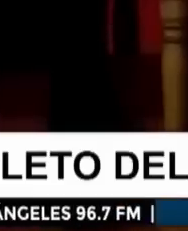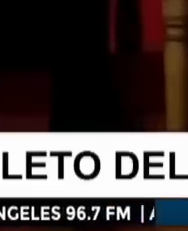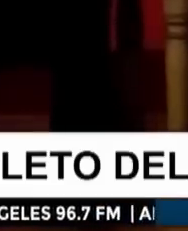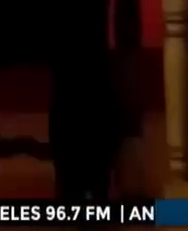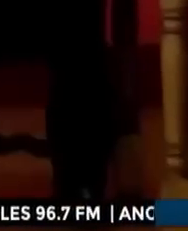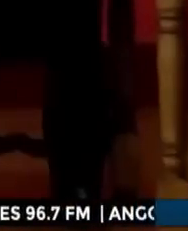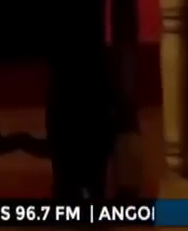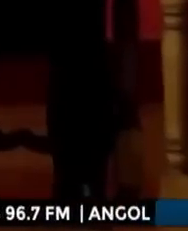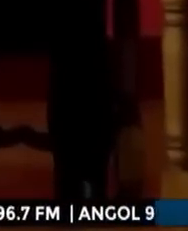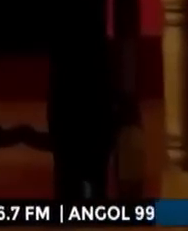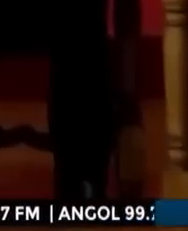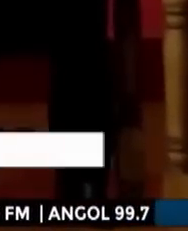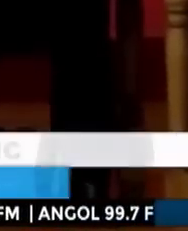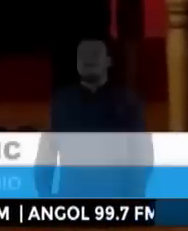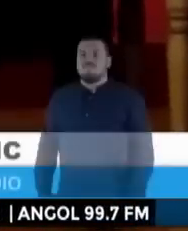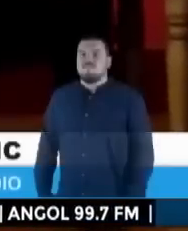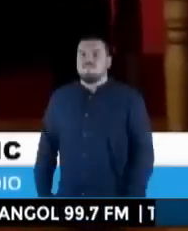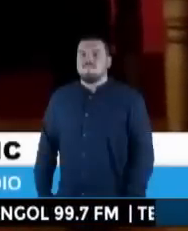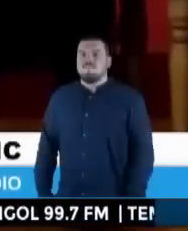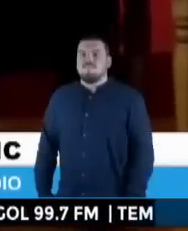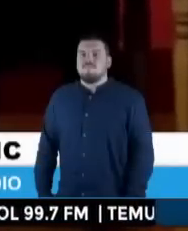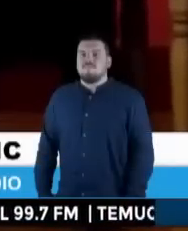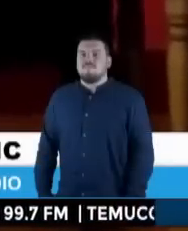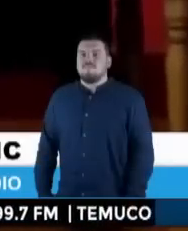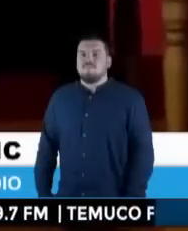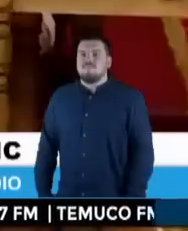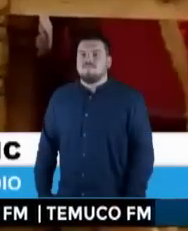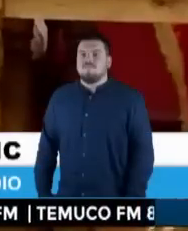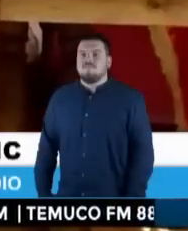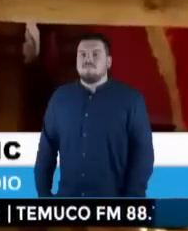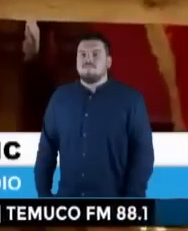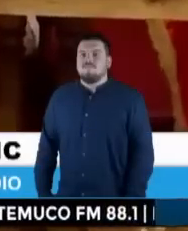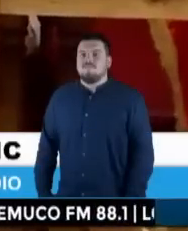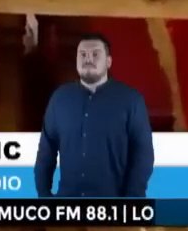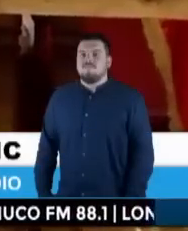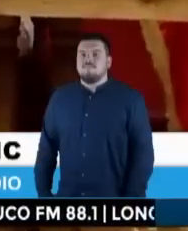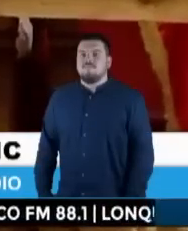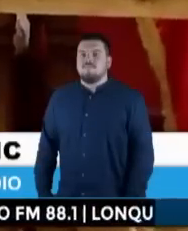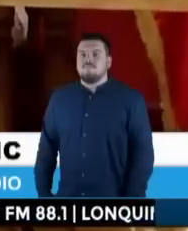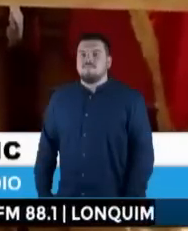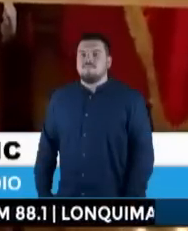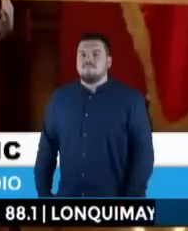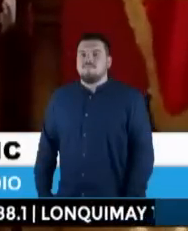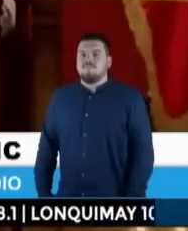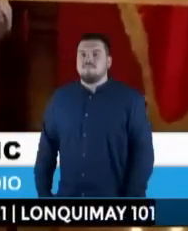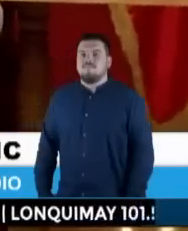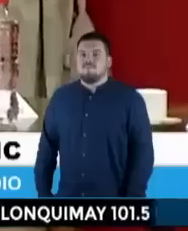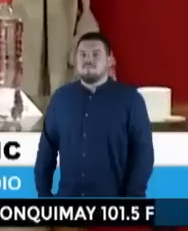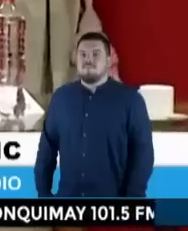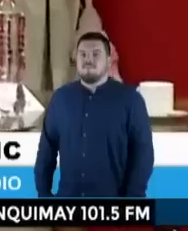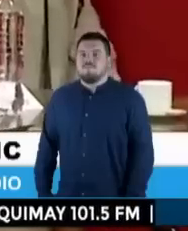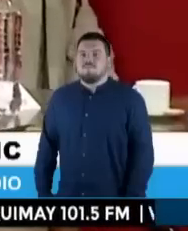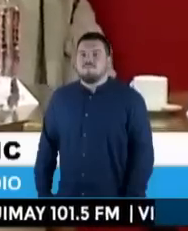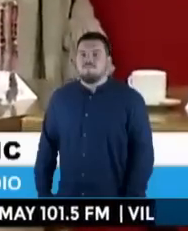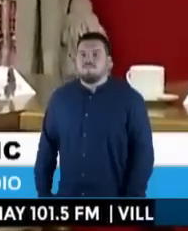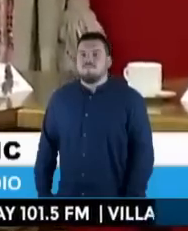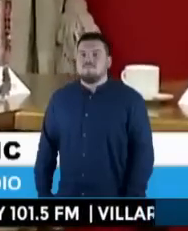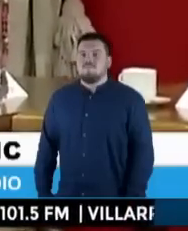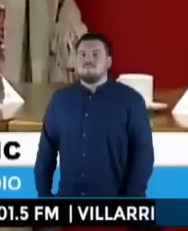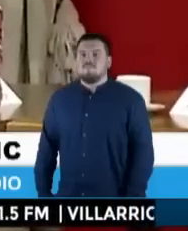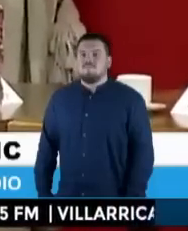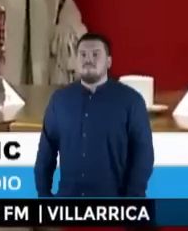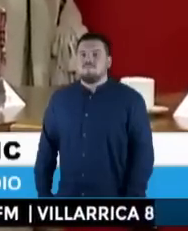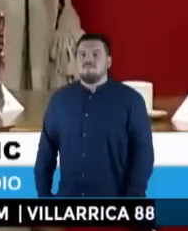Ayer algunos parlamentarios incluso más duros decían que, por ejemplo, en la cartera de Desarrollo Social, el ministro Giorgio Jackson está o